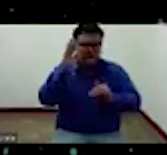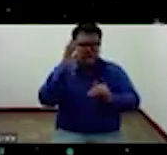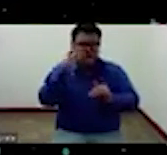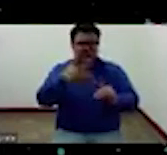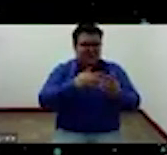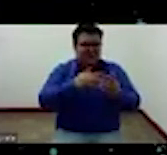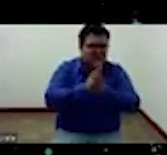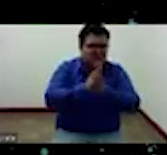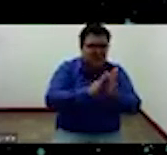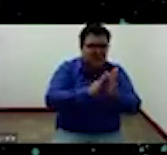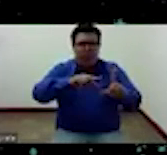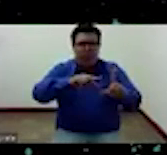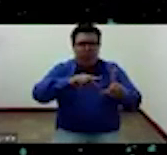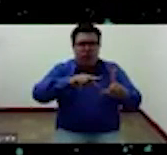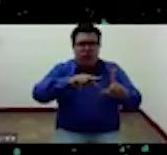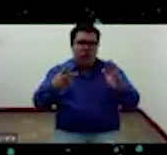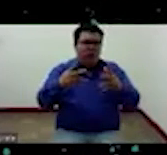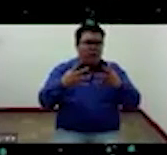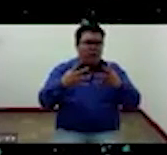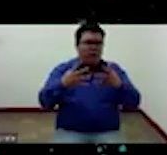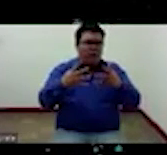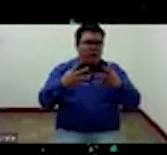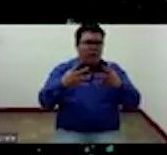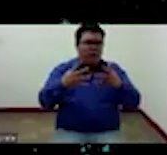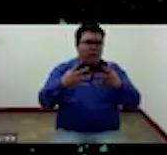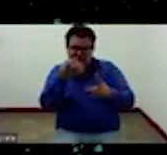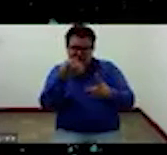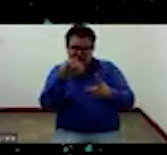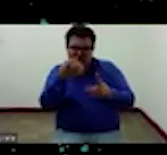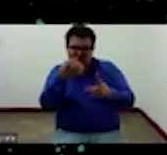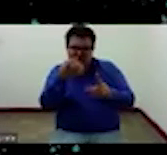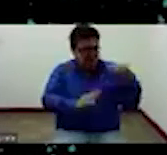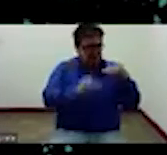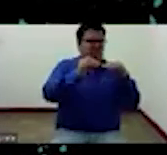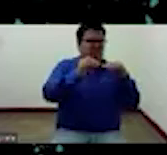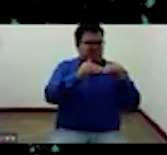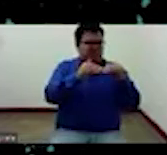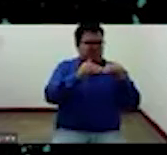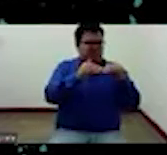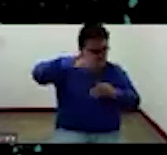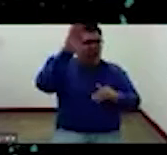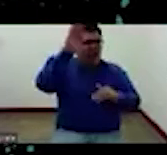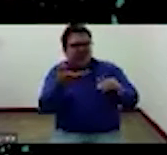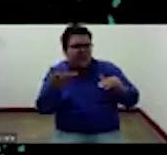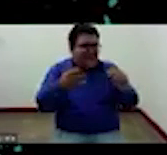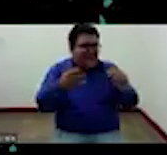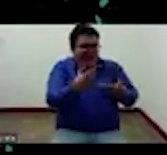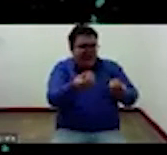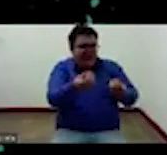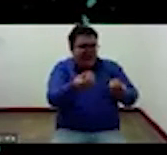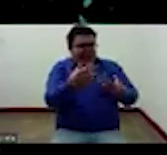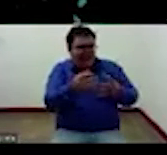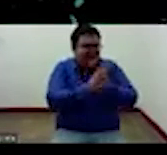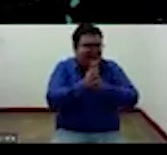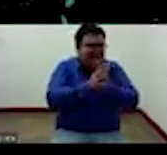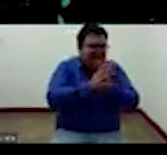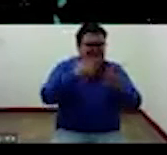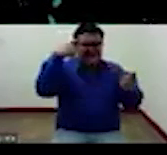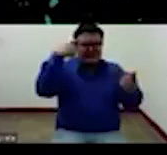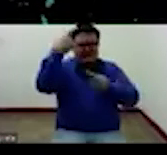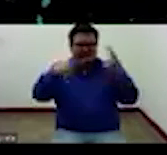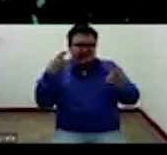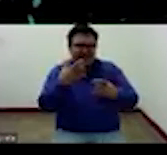del soporte de la misma tecnología, hasta dónde los parlantes pueden dar, hasta dónde la oreja y la escucha puede